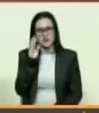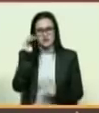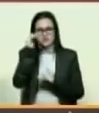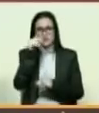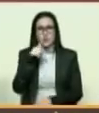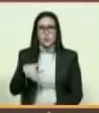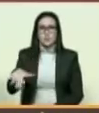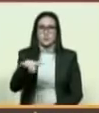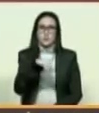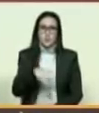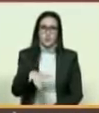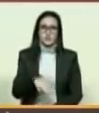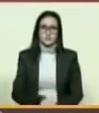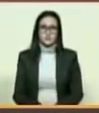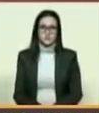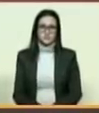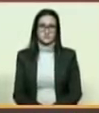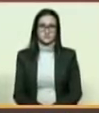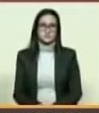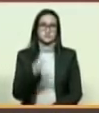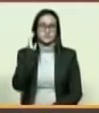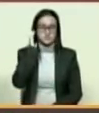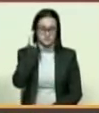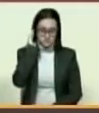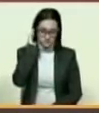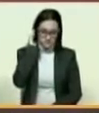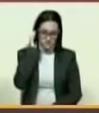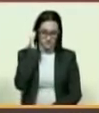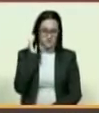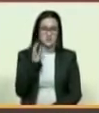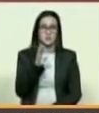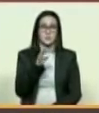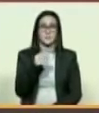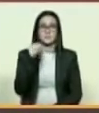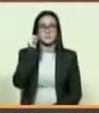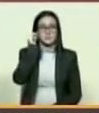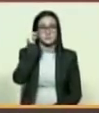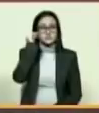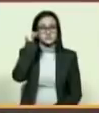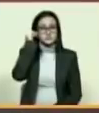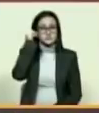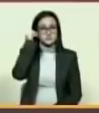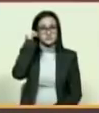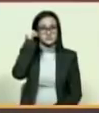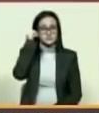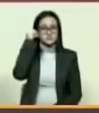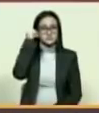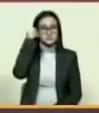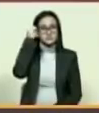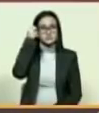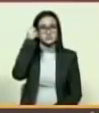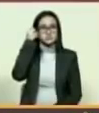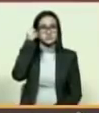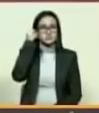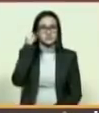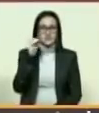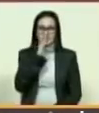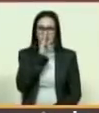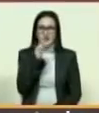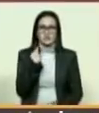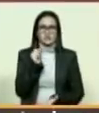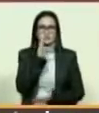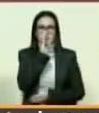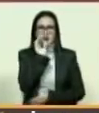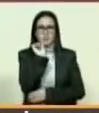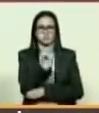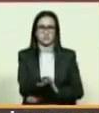al pueblo de Venezuela. Es un bono directo, son recursos que de forma directa se le asignan, se le depositan en las cuentas